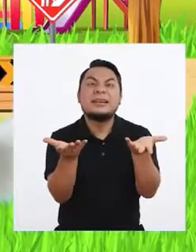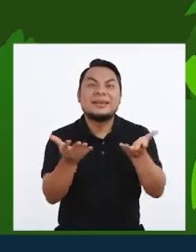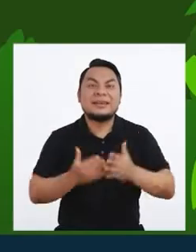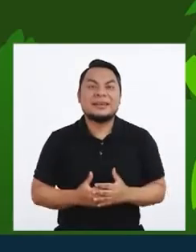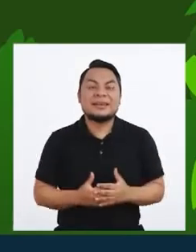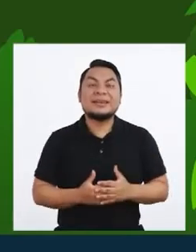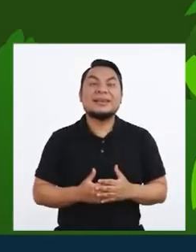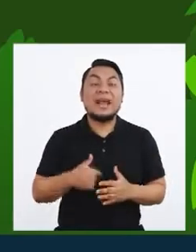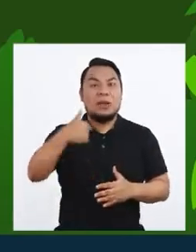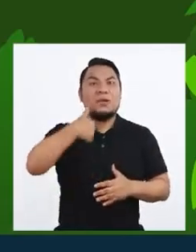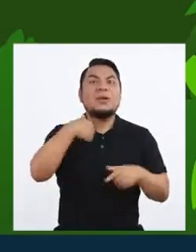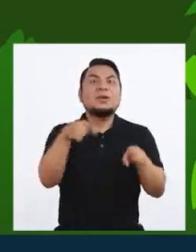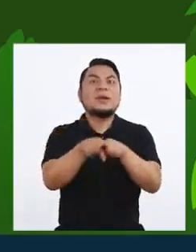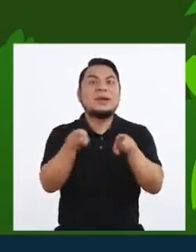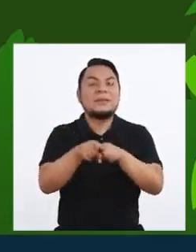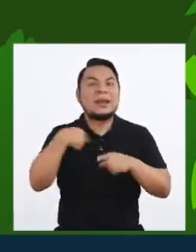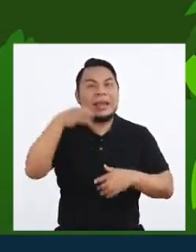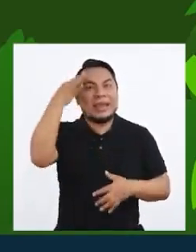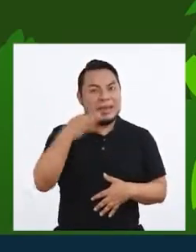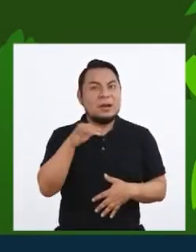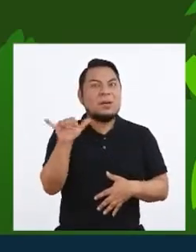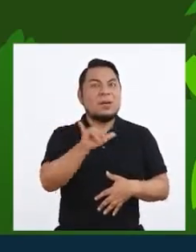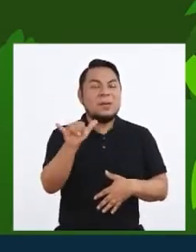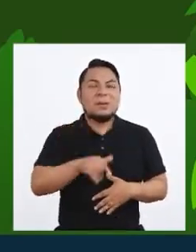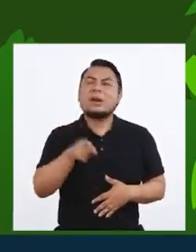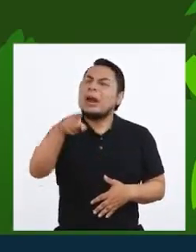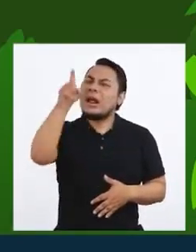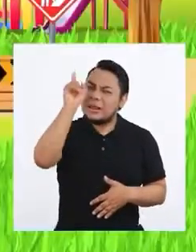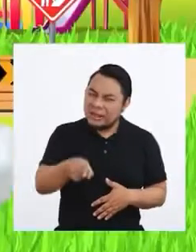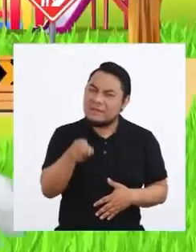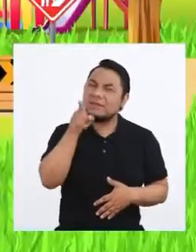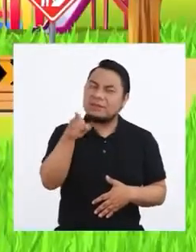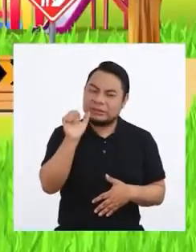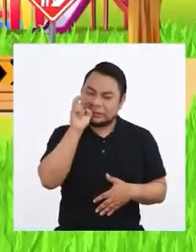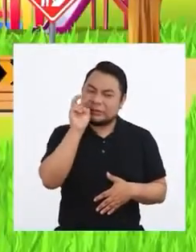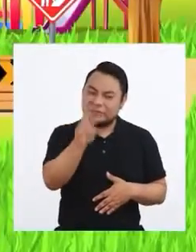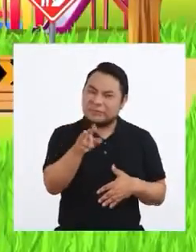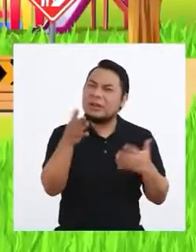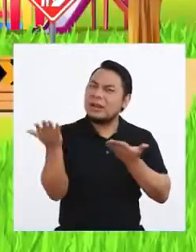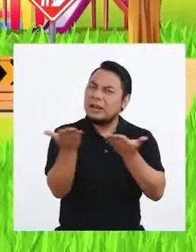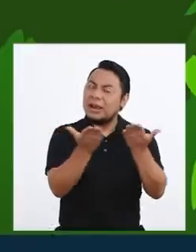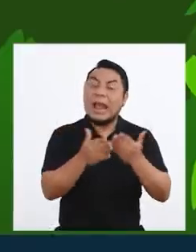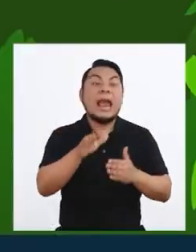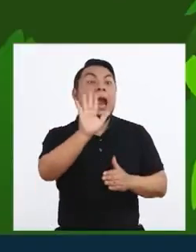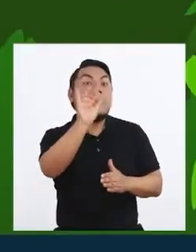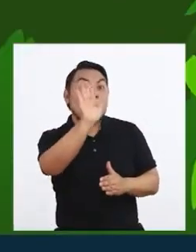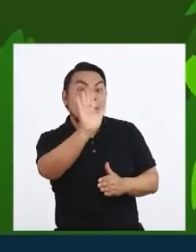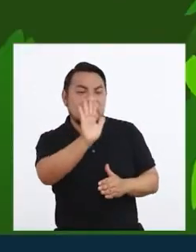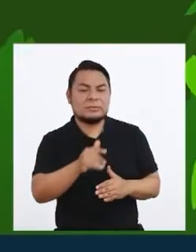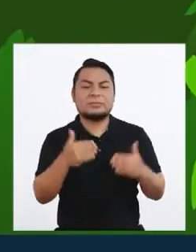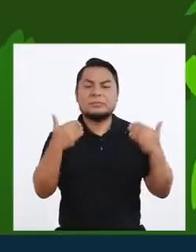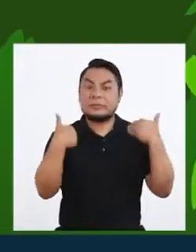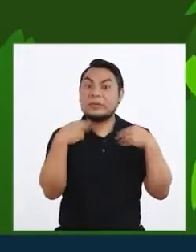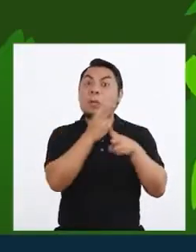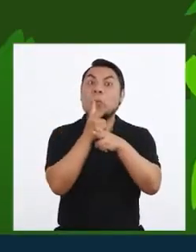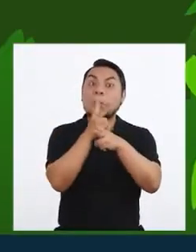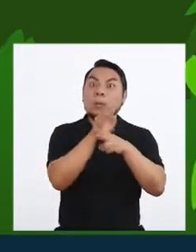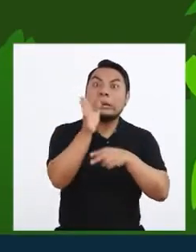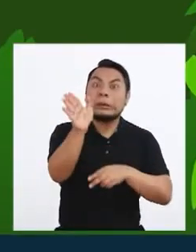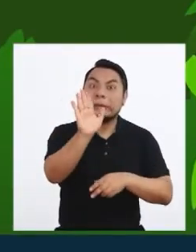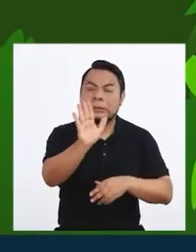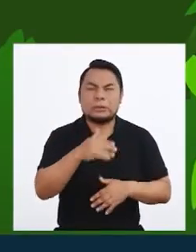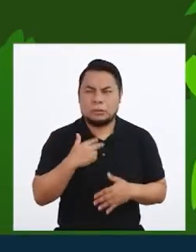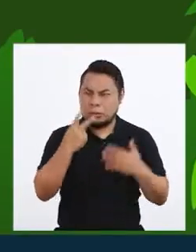cintas. Yo también creo lo mismo. ¿Debería acercarme? ¡Espera! Debemos